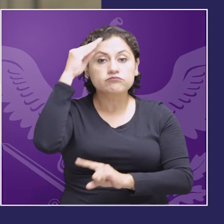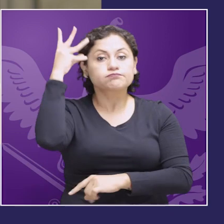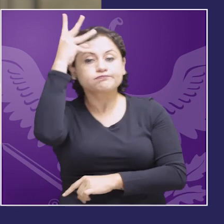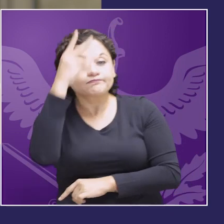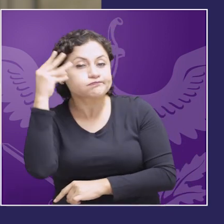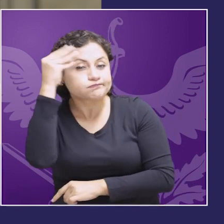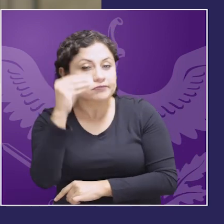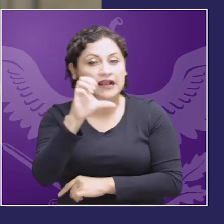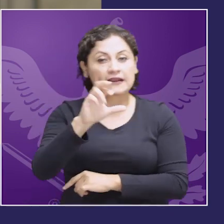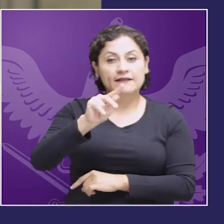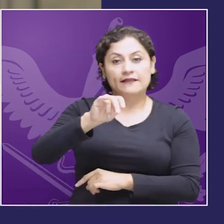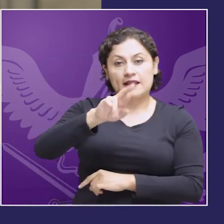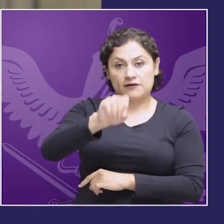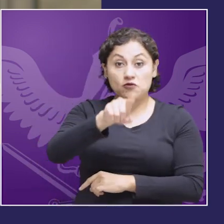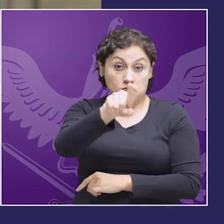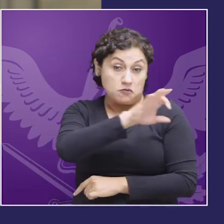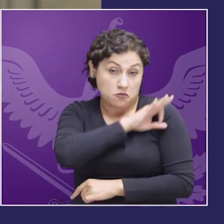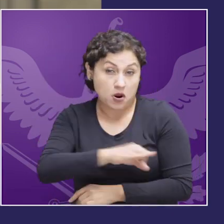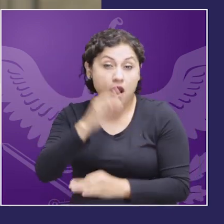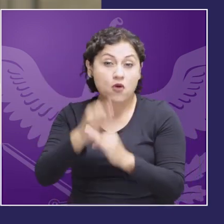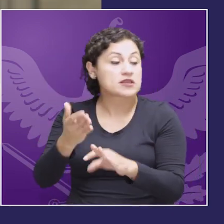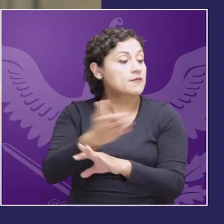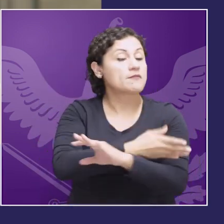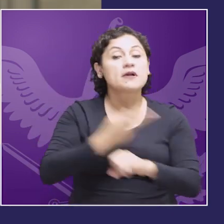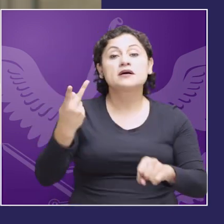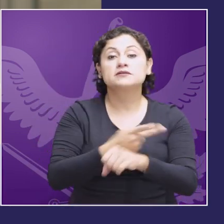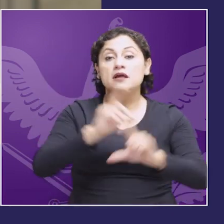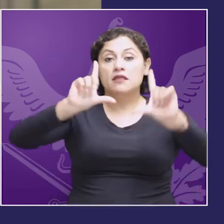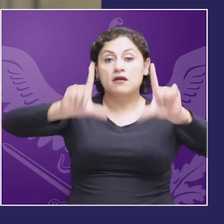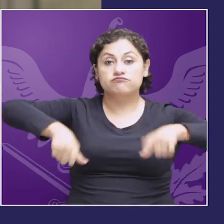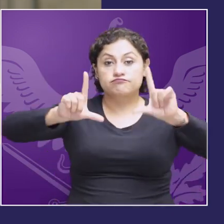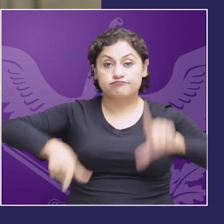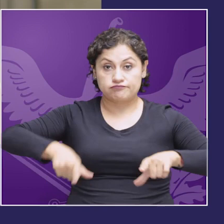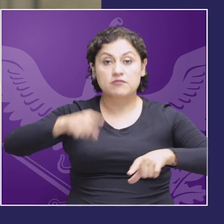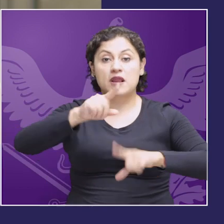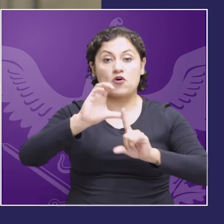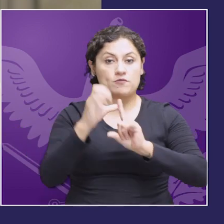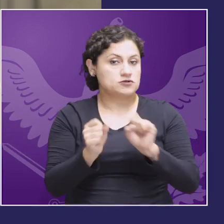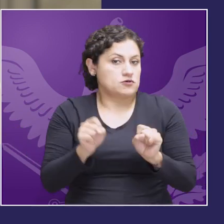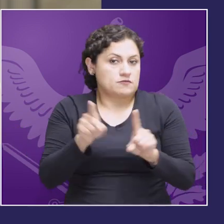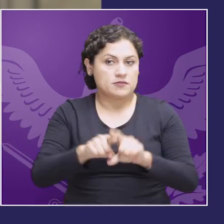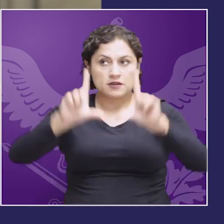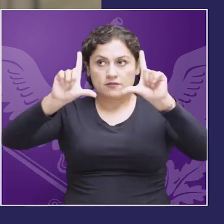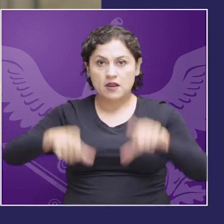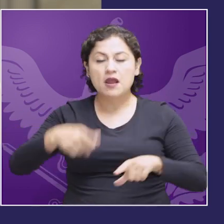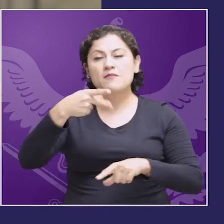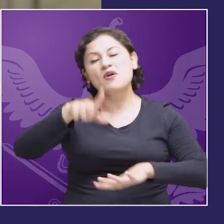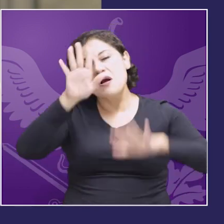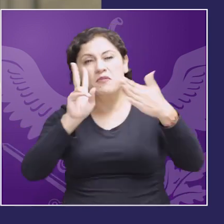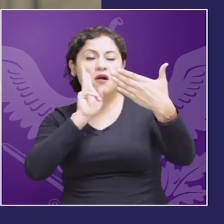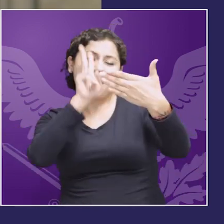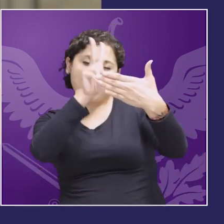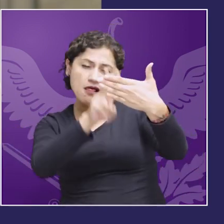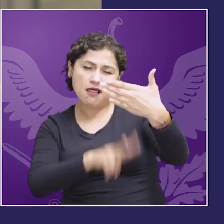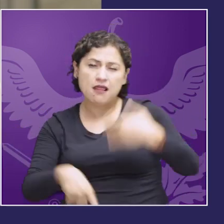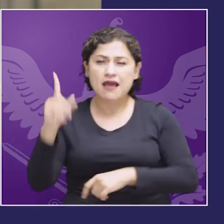guía de criterios, porque algo aprendimos, ese modelo súper interesante, y ustedes lo pueden encontrar en la página web de la Comisión, pero puede que sea